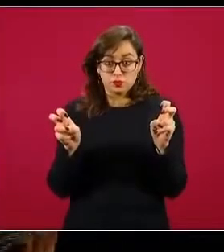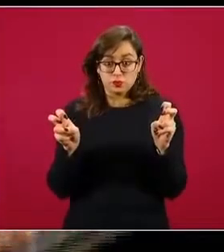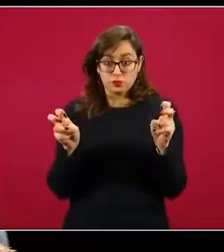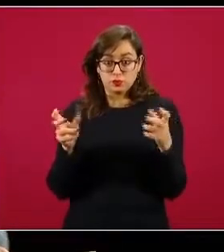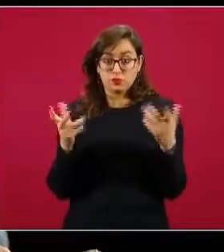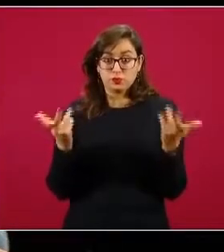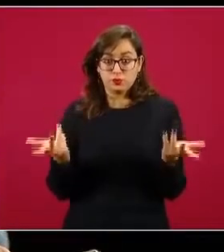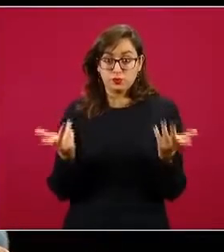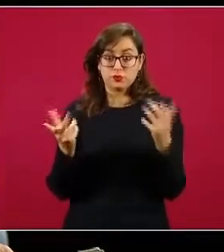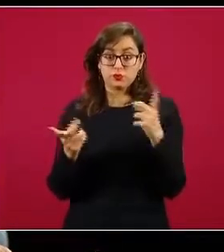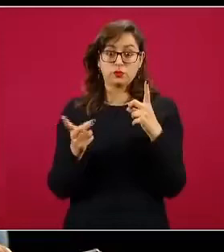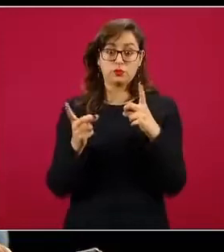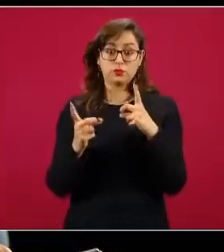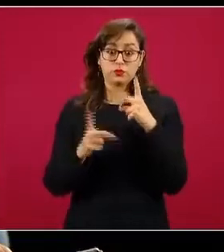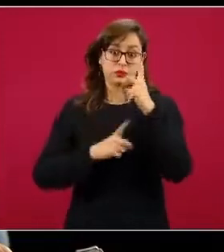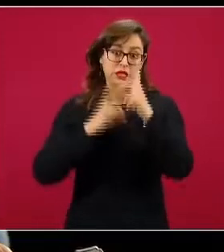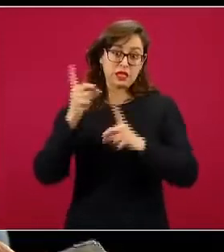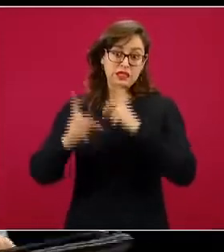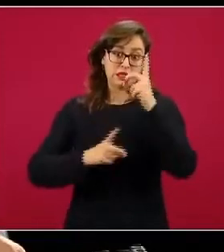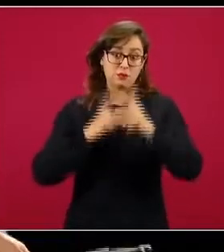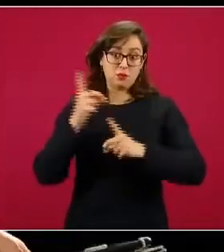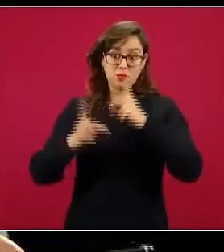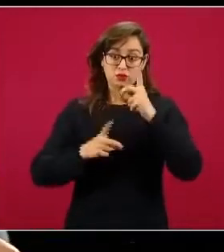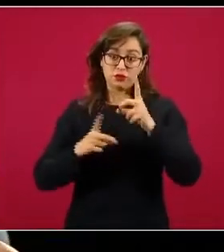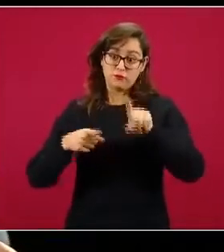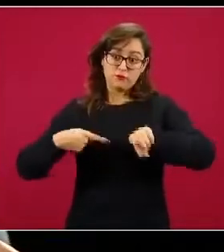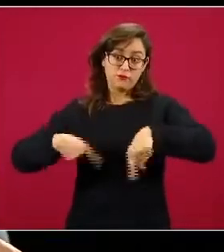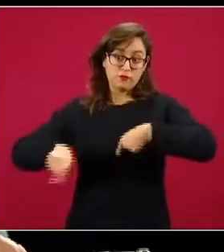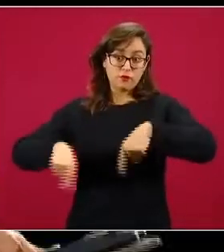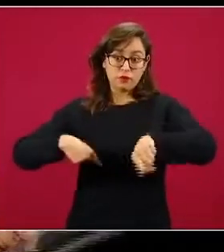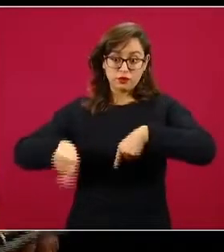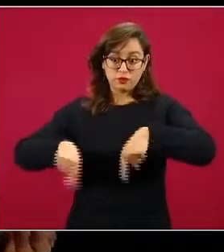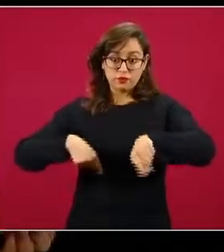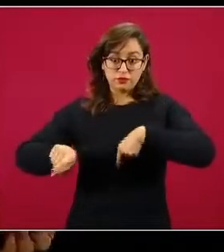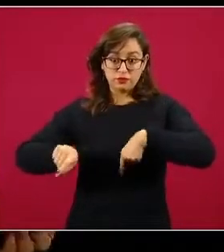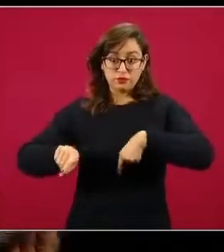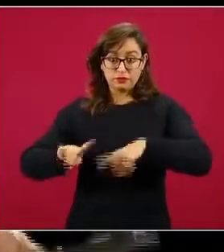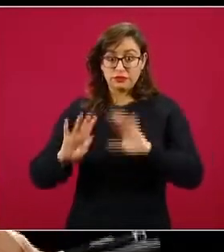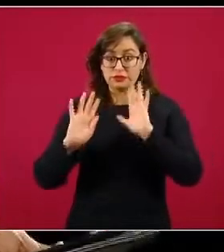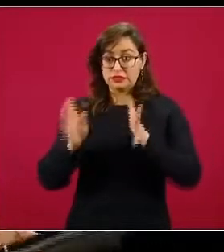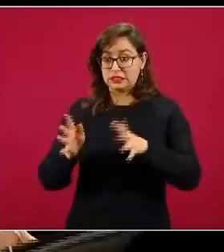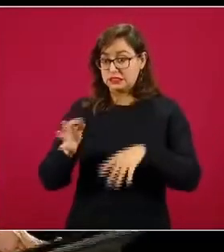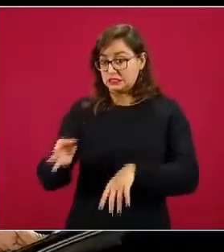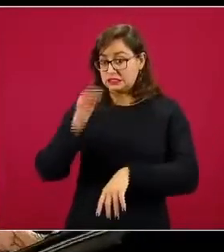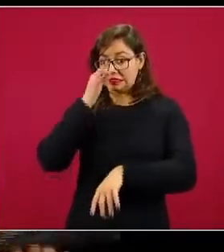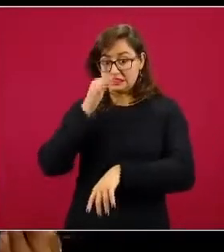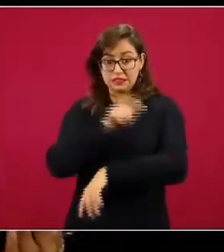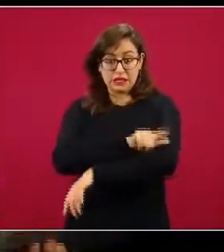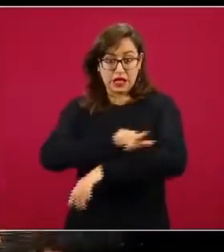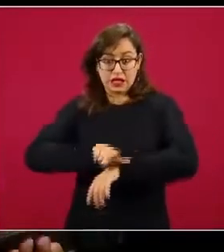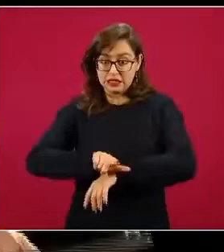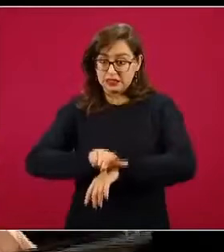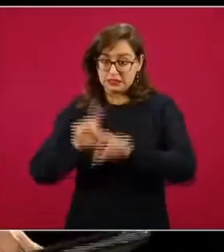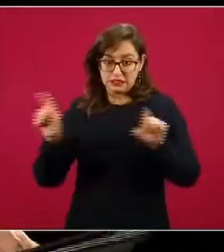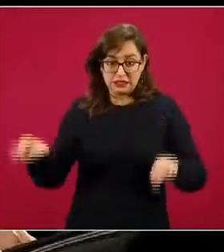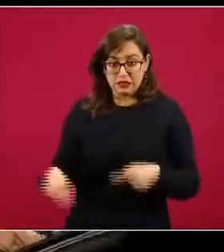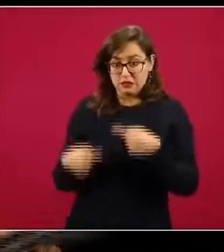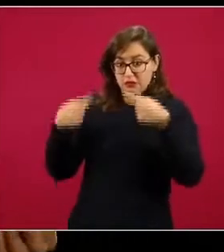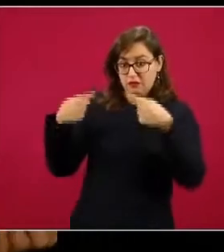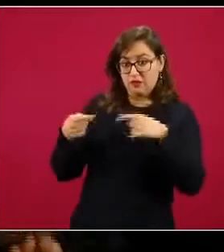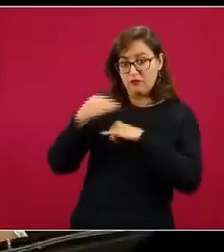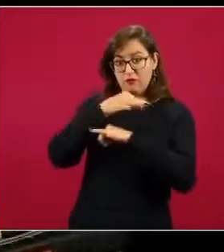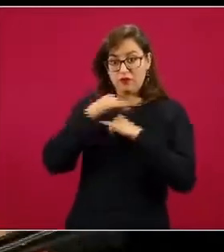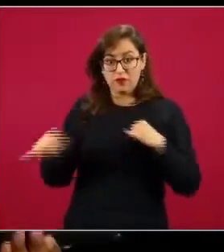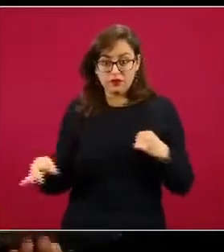deporte, parece que popular y masivo de este país, el fútbol, ya entra a finales. La Liga ha hablado con usted para que en estas